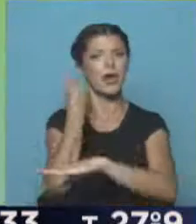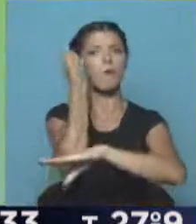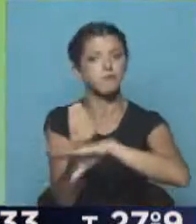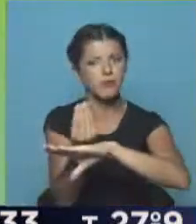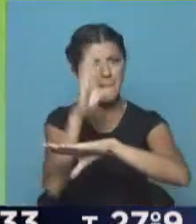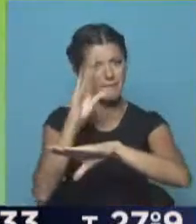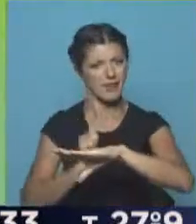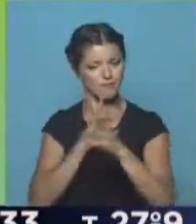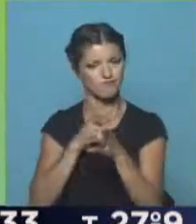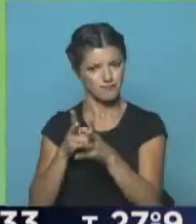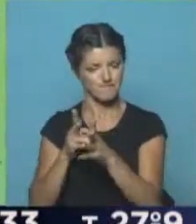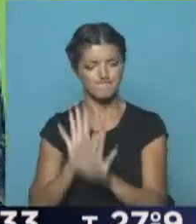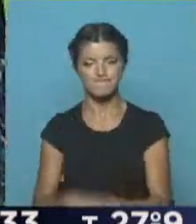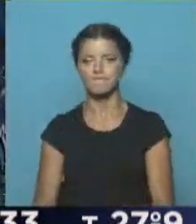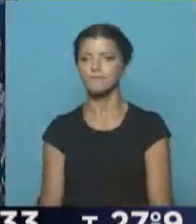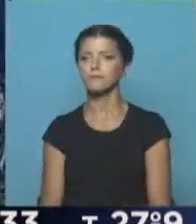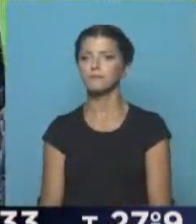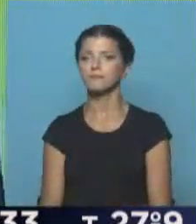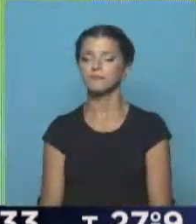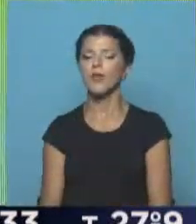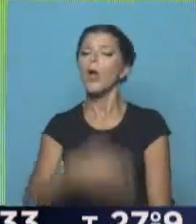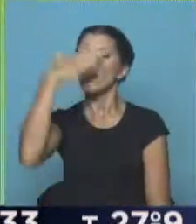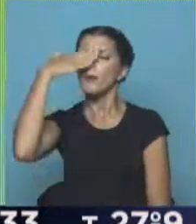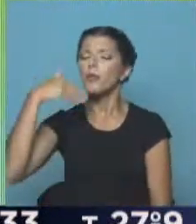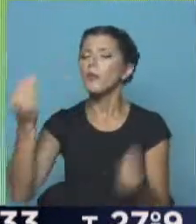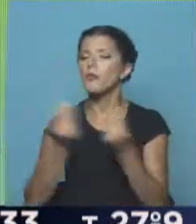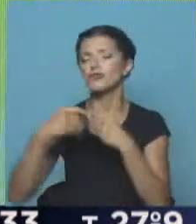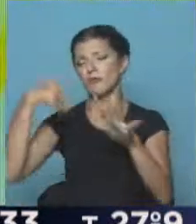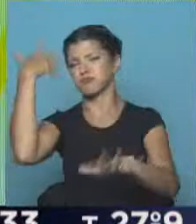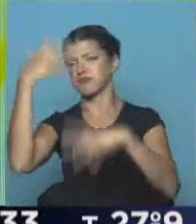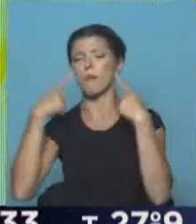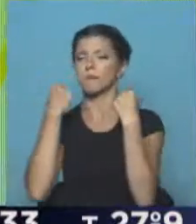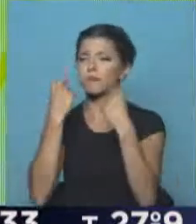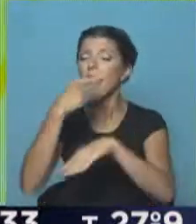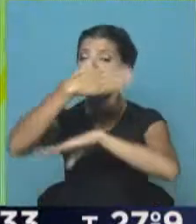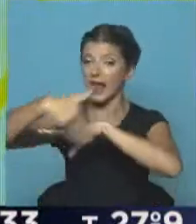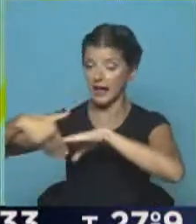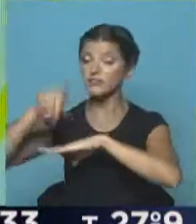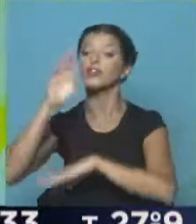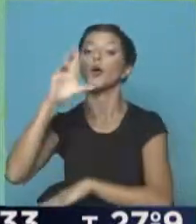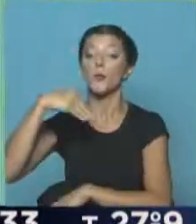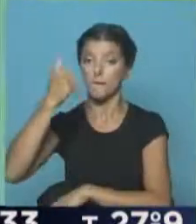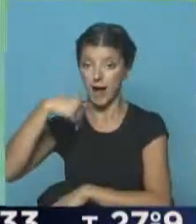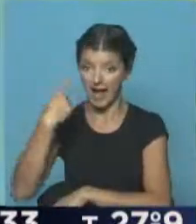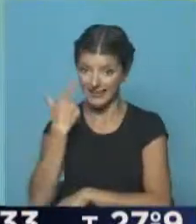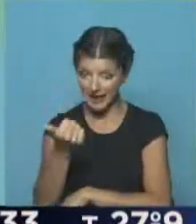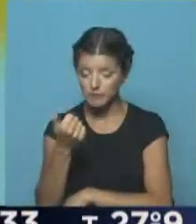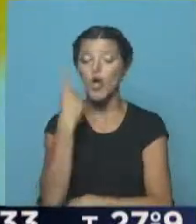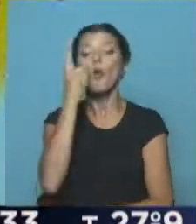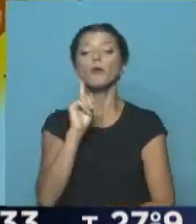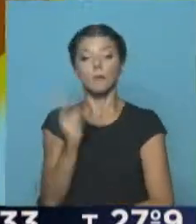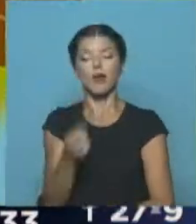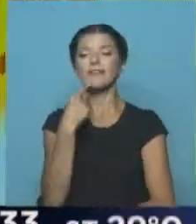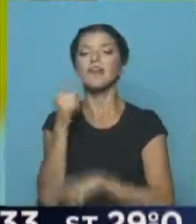después de una serie de multitudinarias protestas callejeras el gobierno rumano debió retirar un polémico decreto por el cual despenalizaba